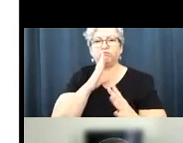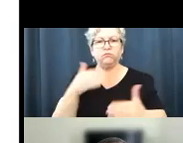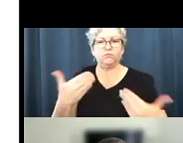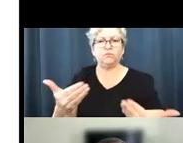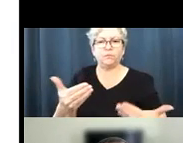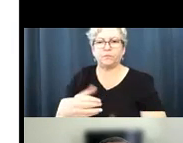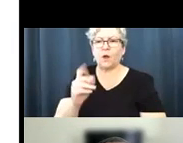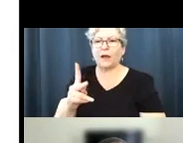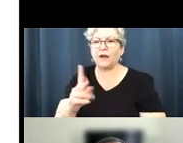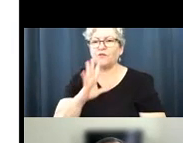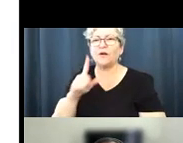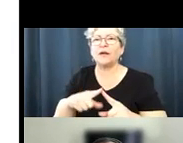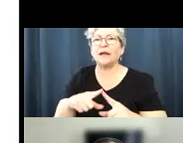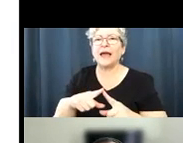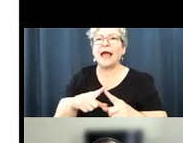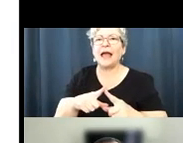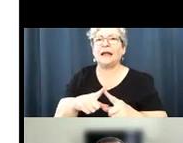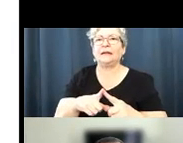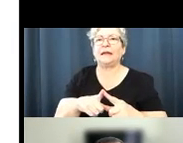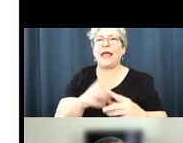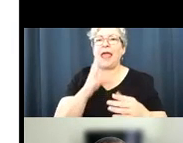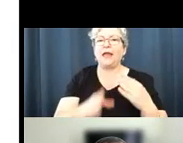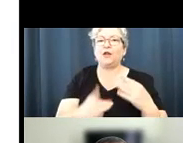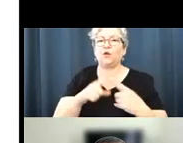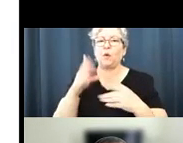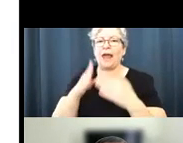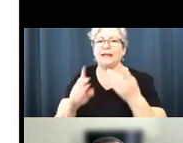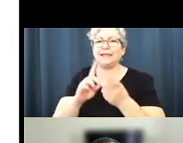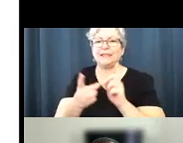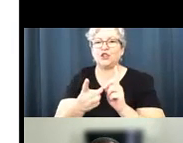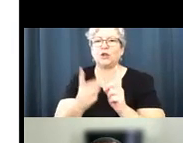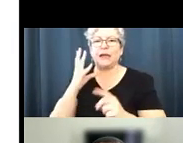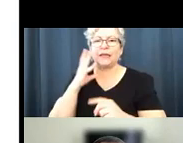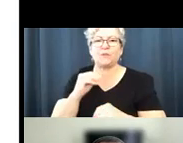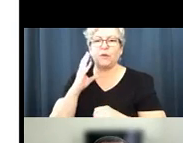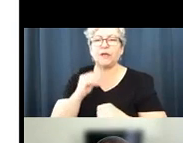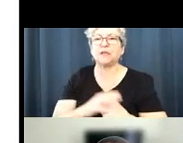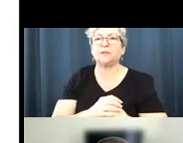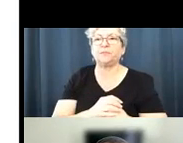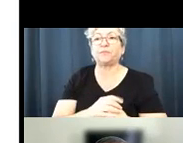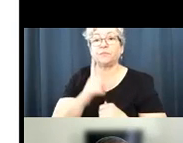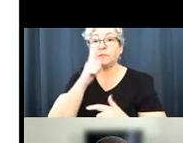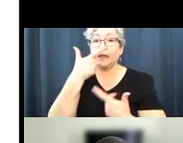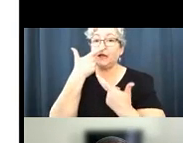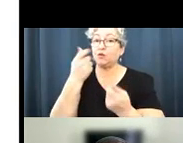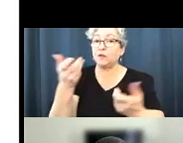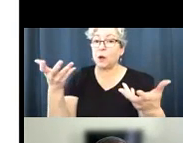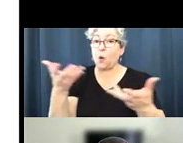sea, si quieres, puedes seguirlo si quieres. Podemos hablar de la experiencia de fin a fin digital. Bueno, muy bien. Entonces,